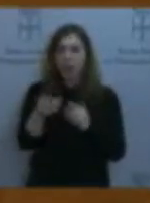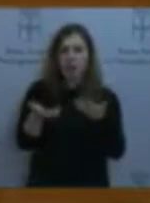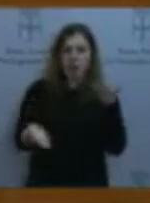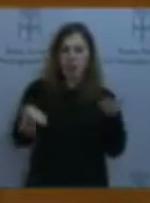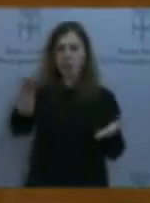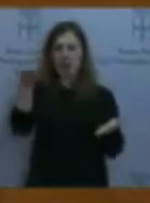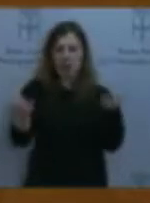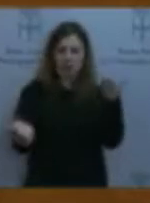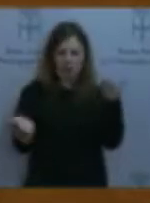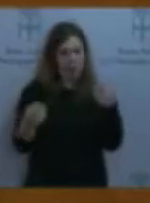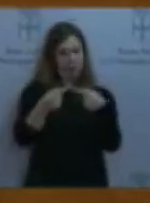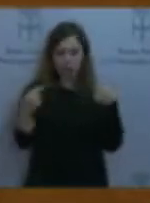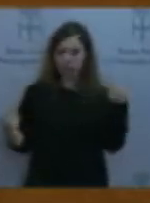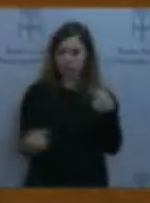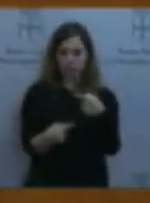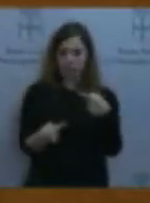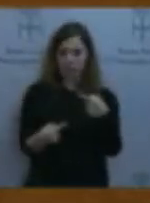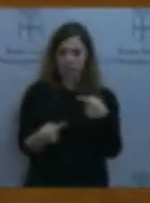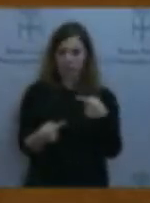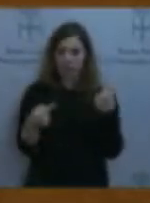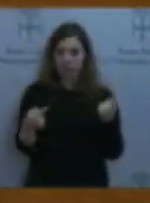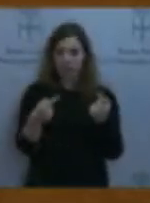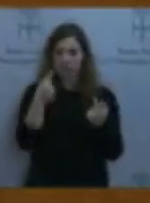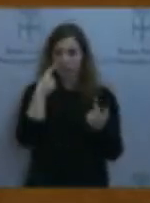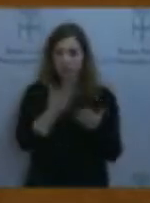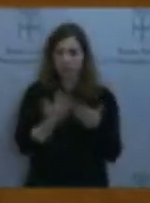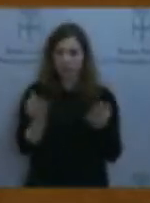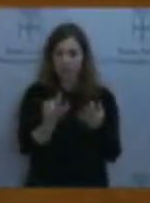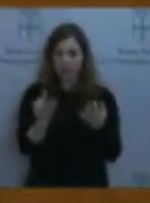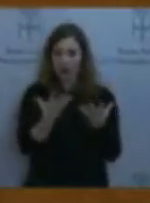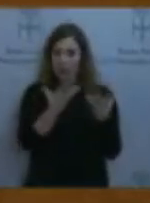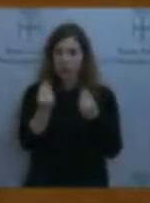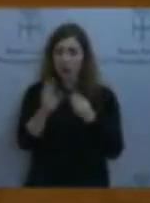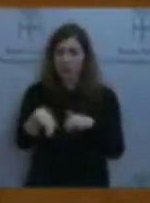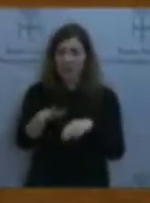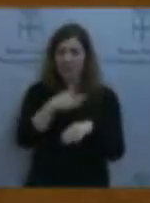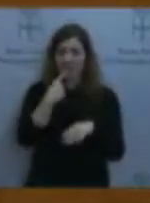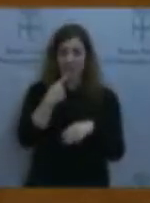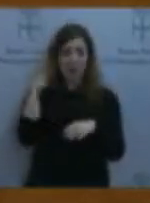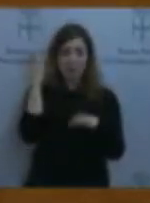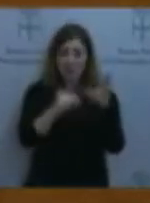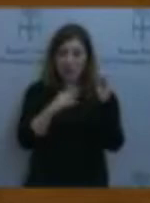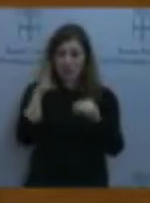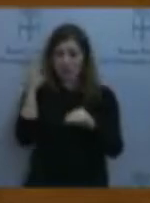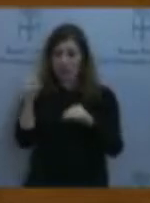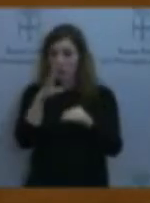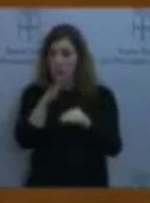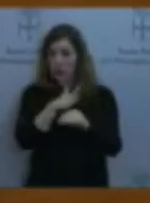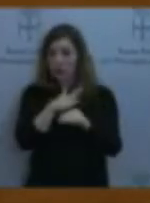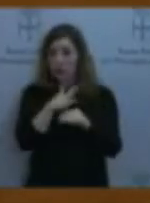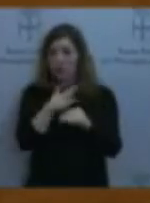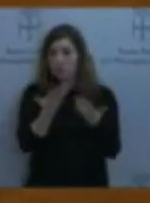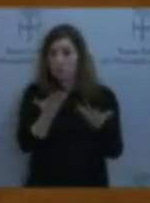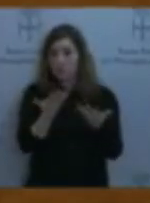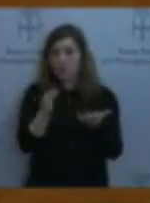ellos acaben decidiendo marchar de ahí y dejando al descubierto otro servicio fundamental. La